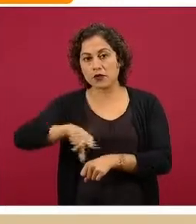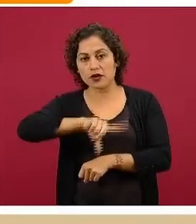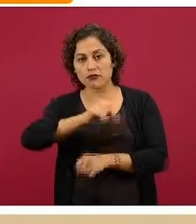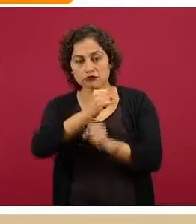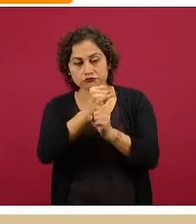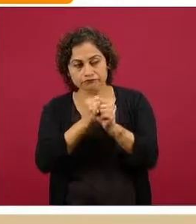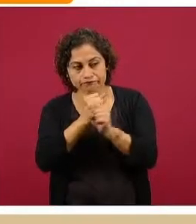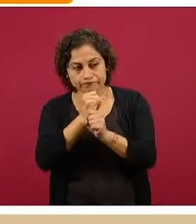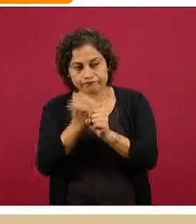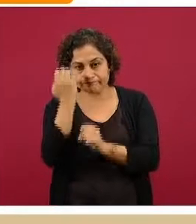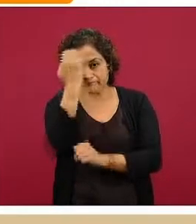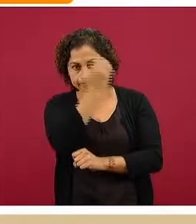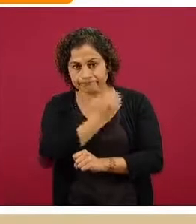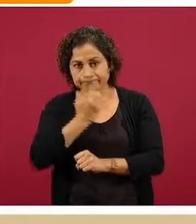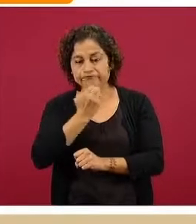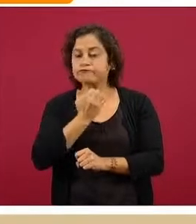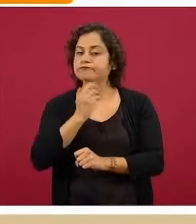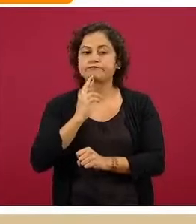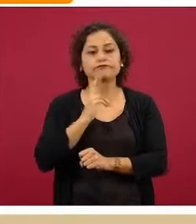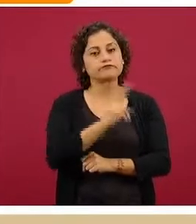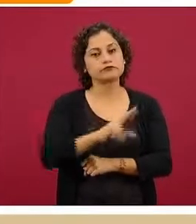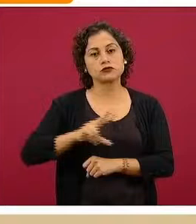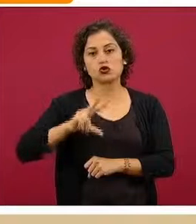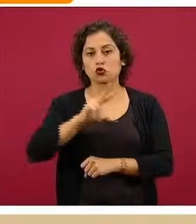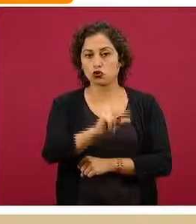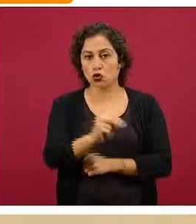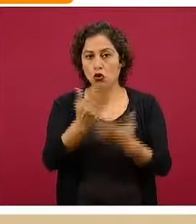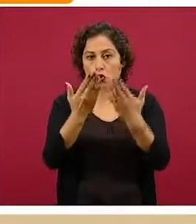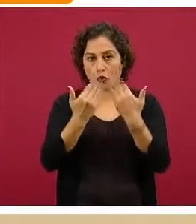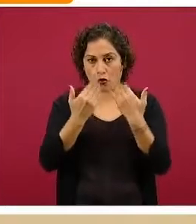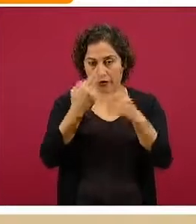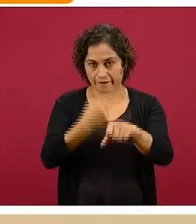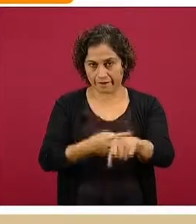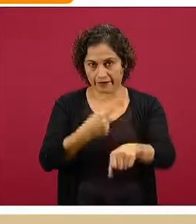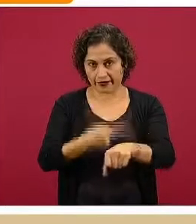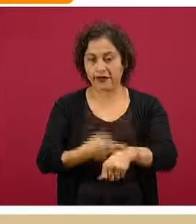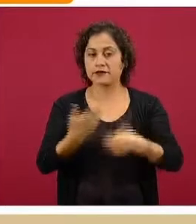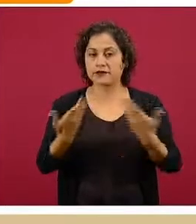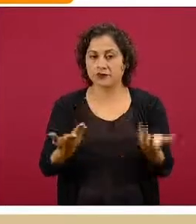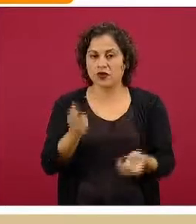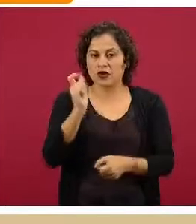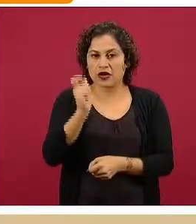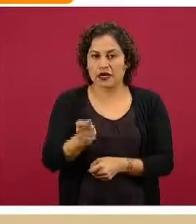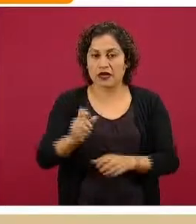prueba resultó negativa. ¿Qué significa eso? Significa que